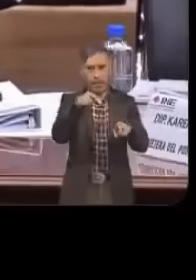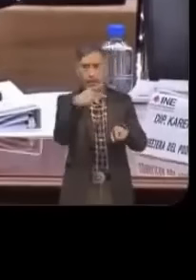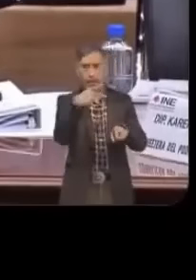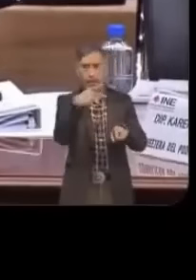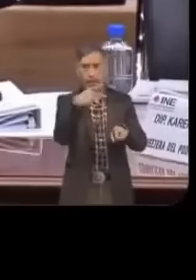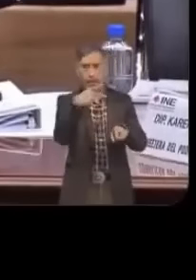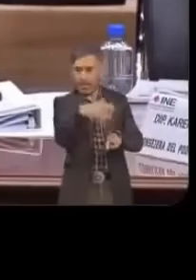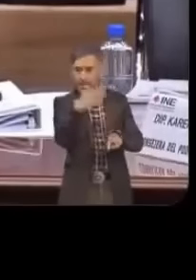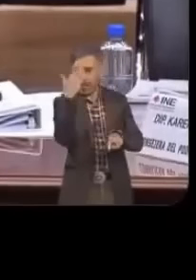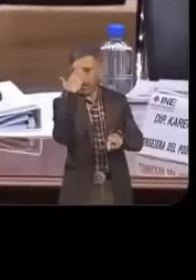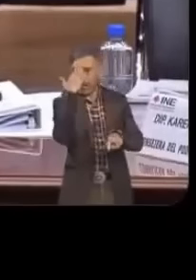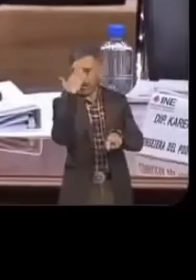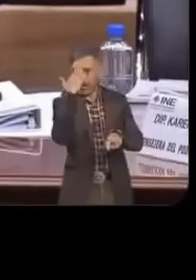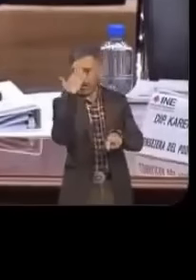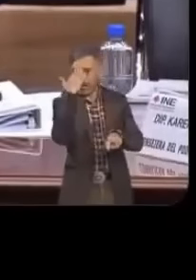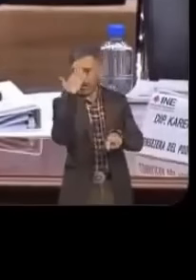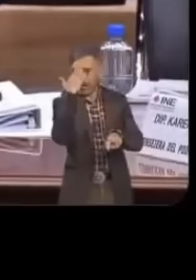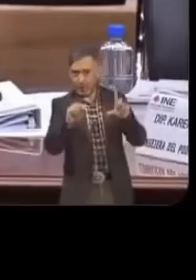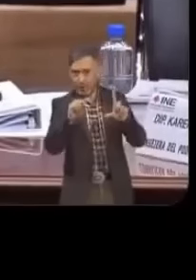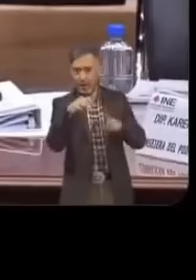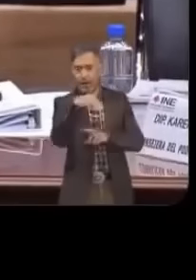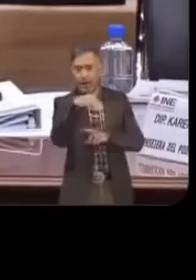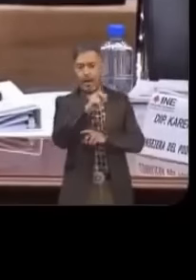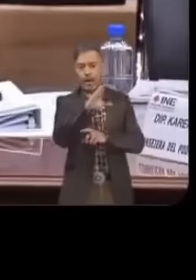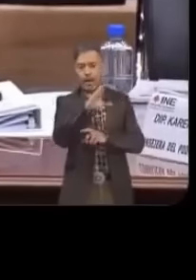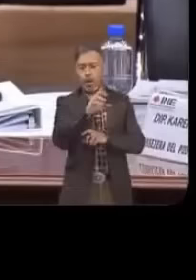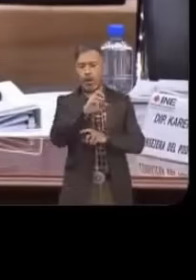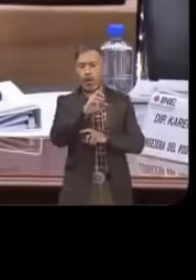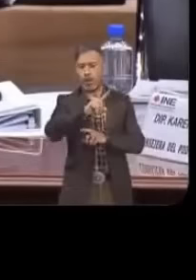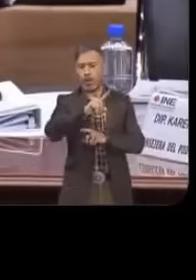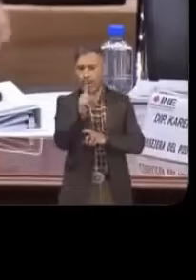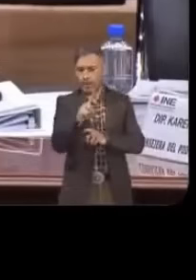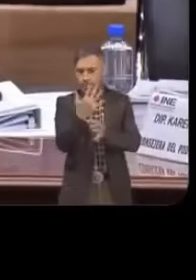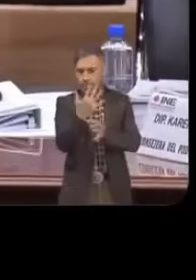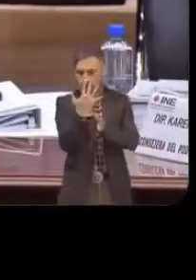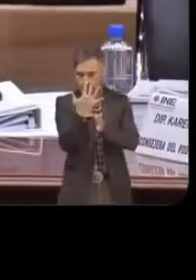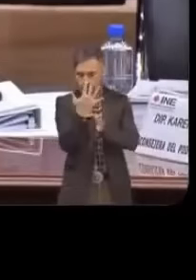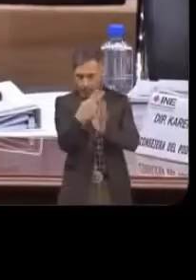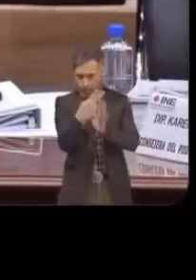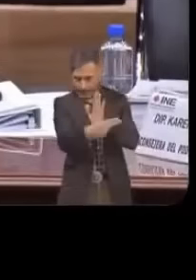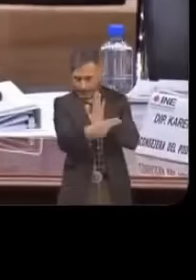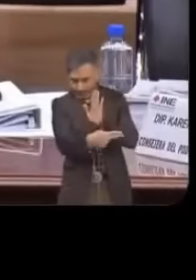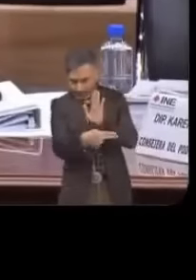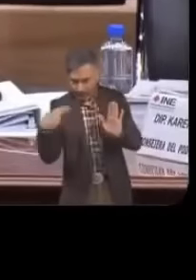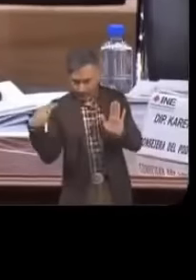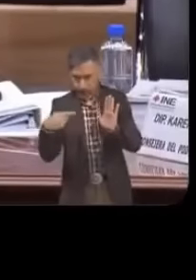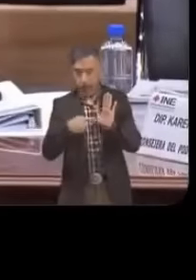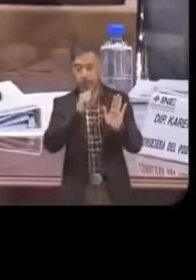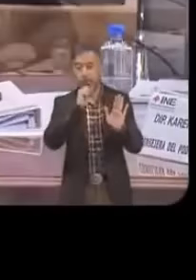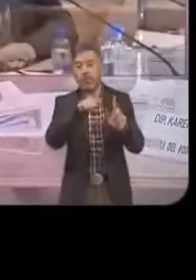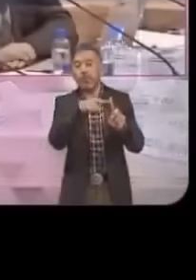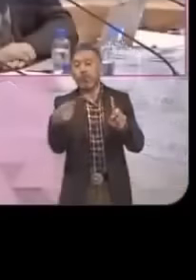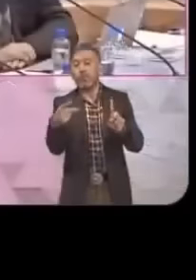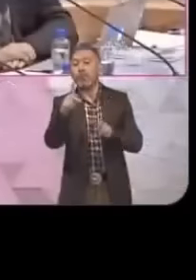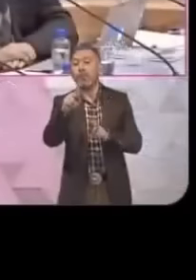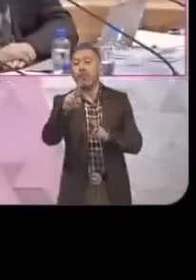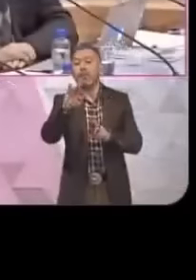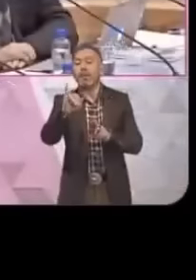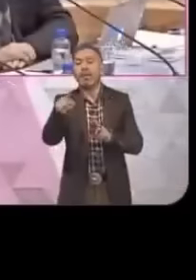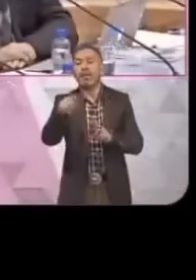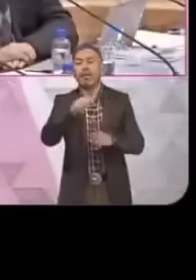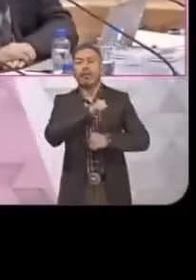dirigencia nacional, Marco Cortés, y firmada también por el dirigente nacional del PRI, el